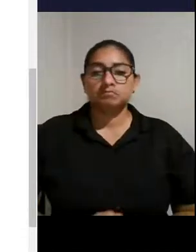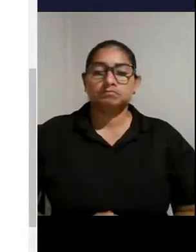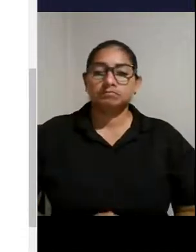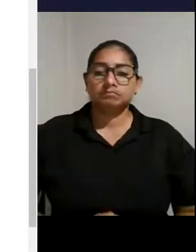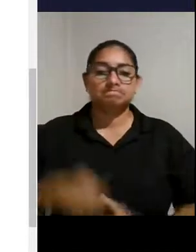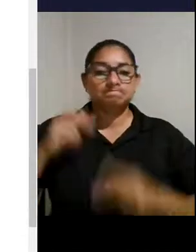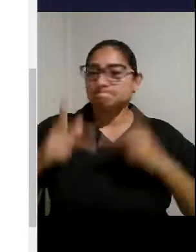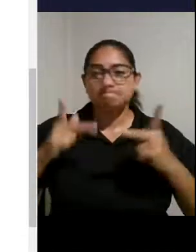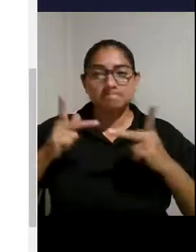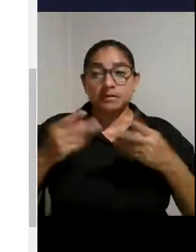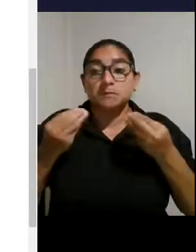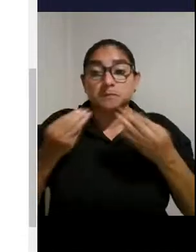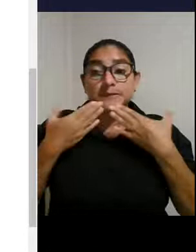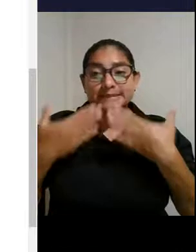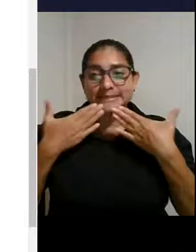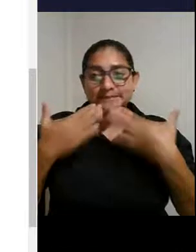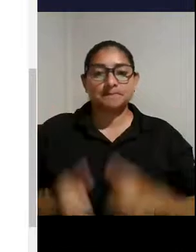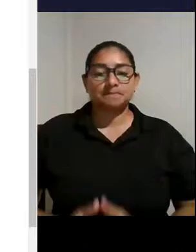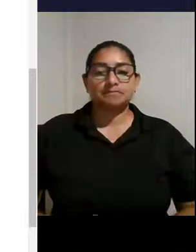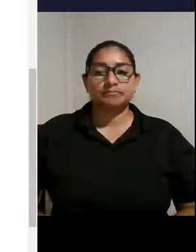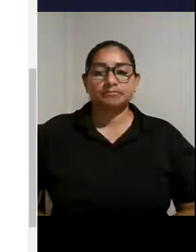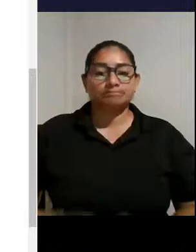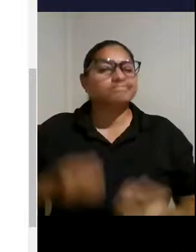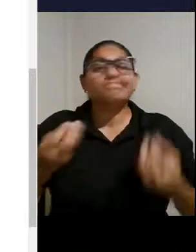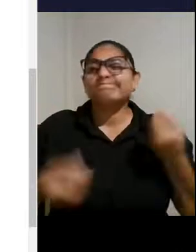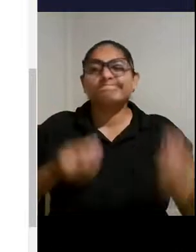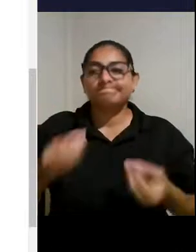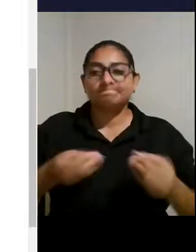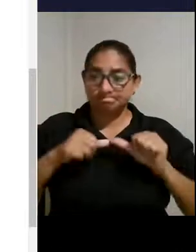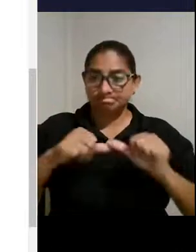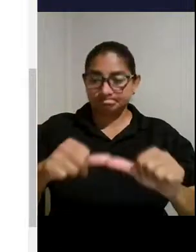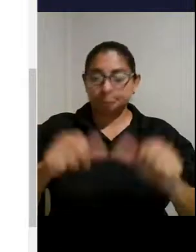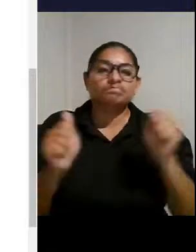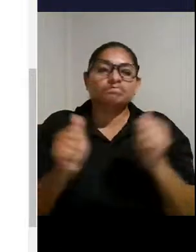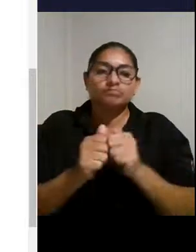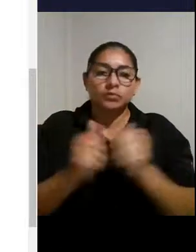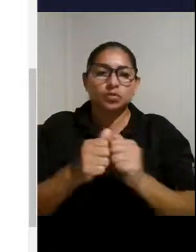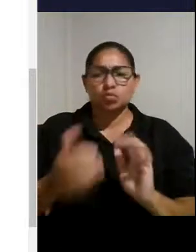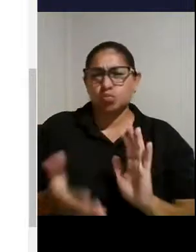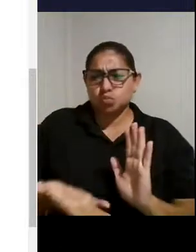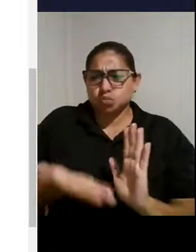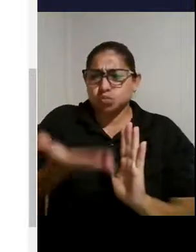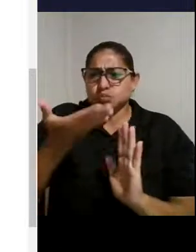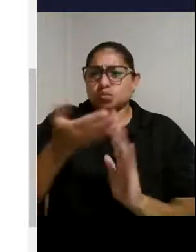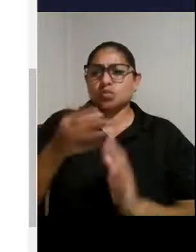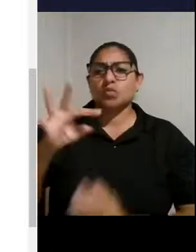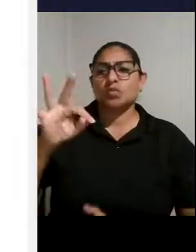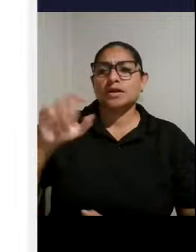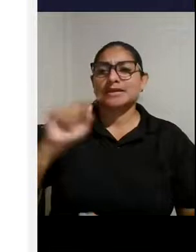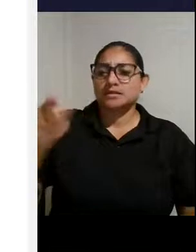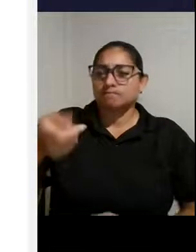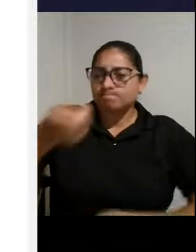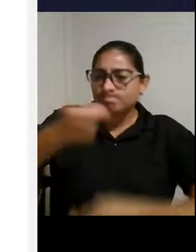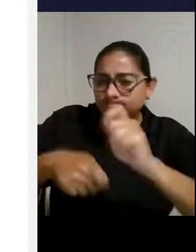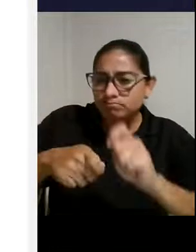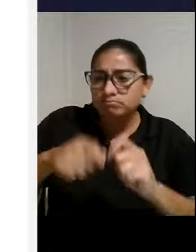Perfecto, muchas gracias. Entonces vamos a iniciar con incrementos y tasas de cambio.